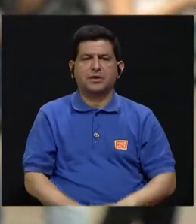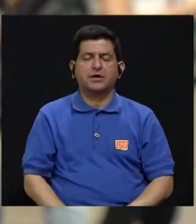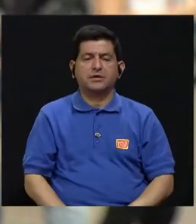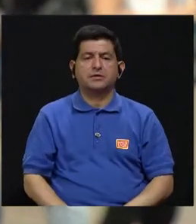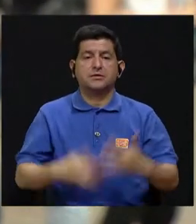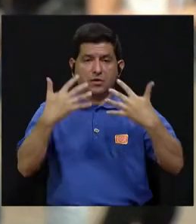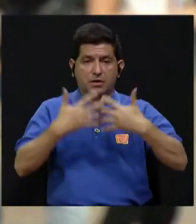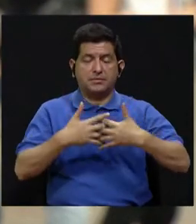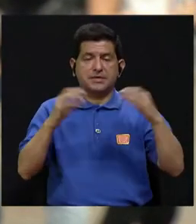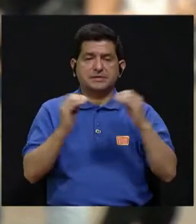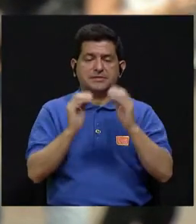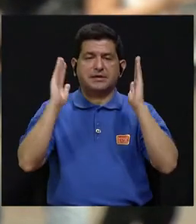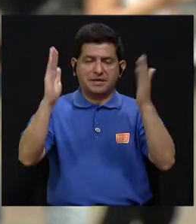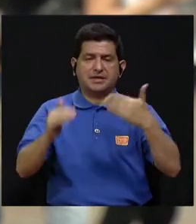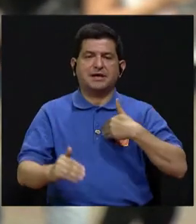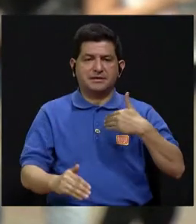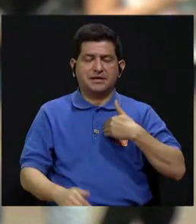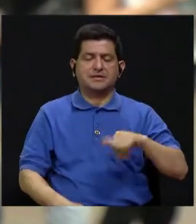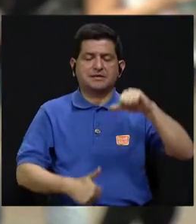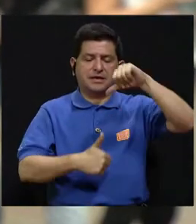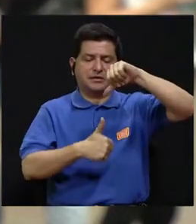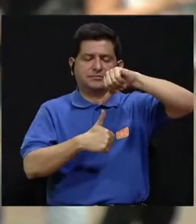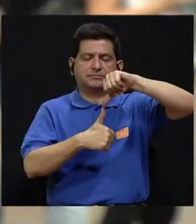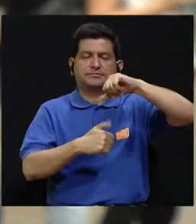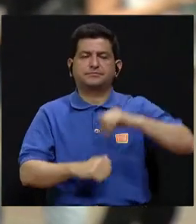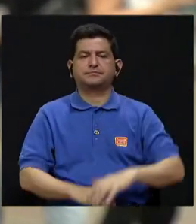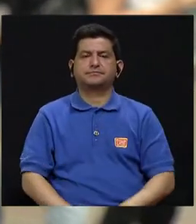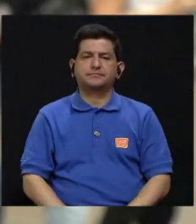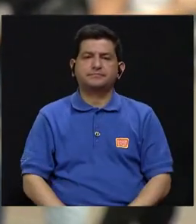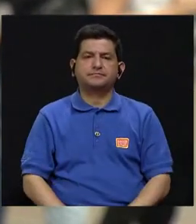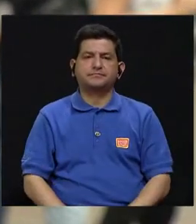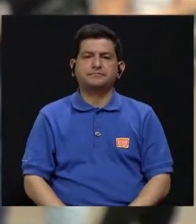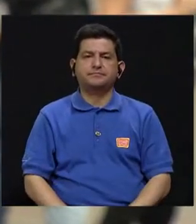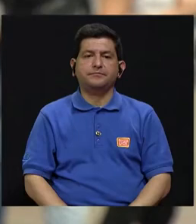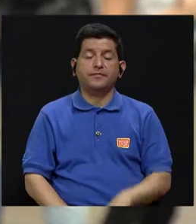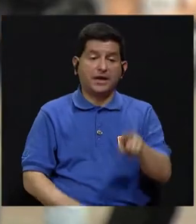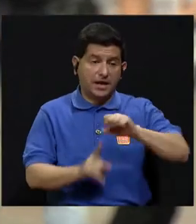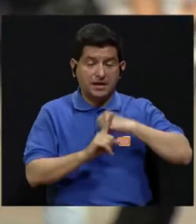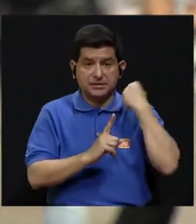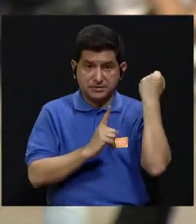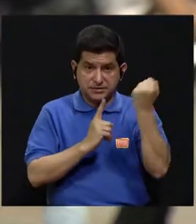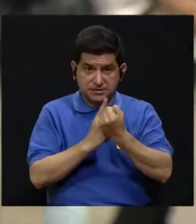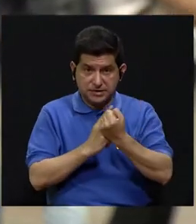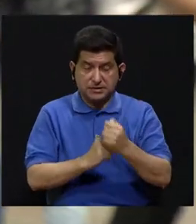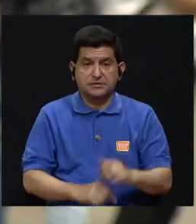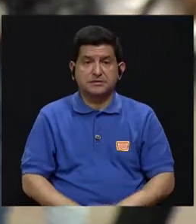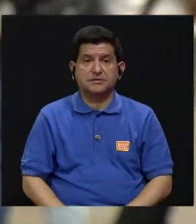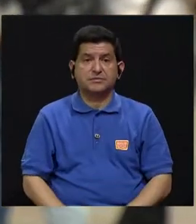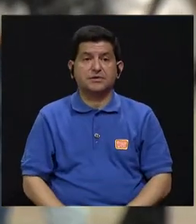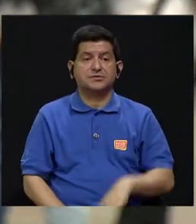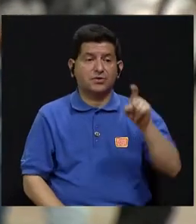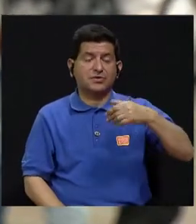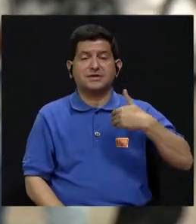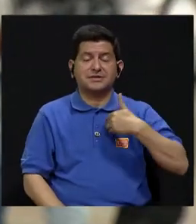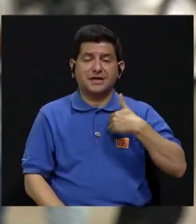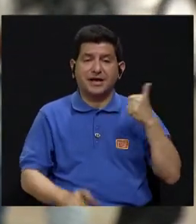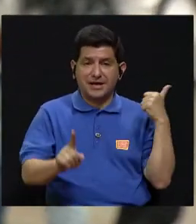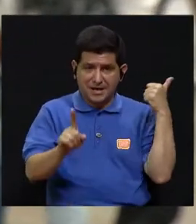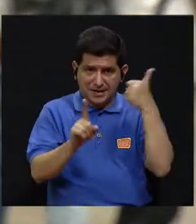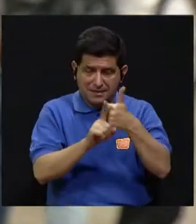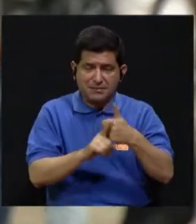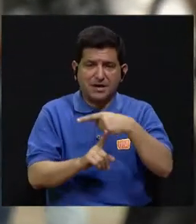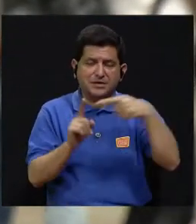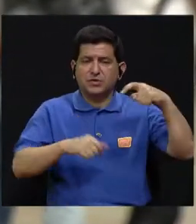ser la planta de tratamiento más grande que actualmente hay en Centroamérica. Entonces, va a ser algo que debería tener un